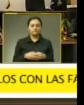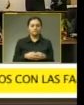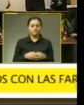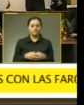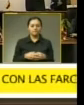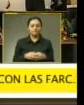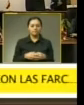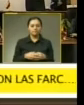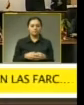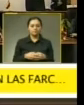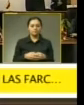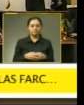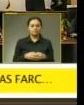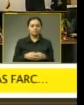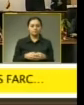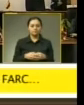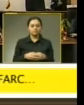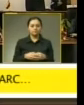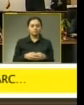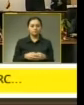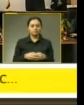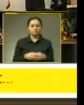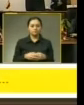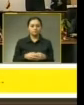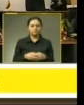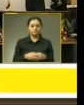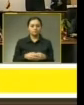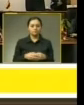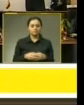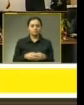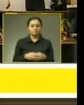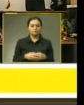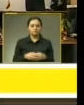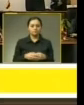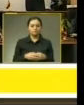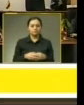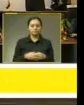para que puedan ser consideradas en la mesa correspondiente. Asambleísta Panchana, por favor.